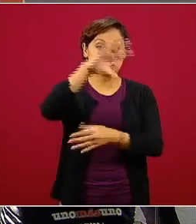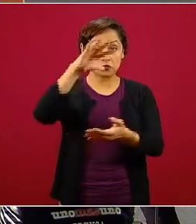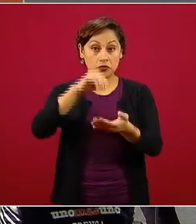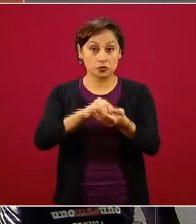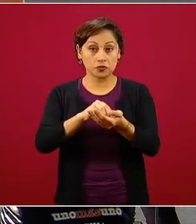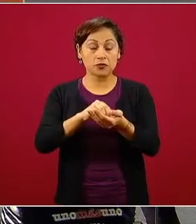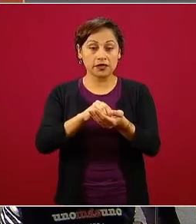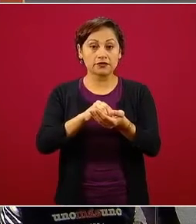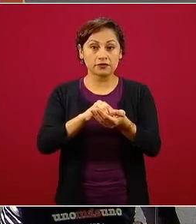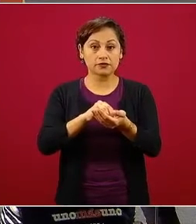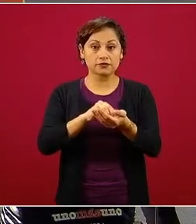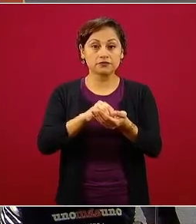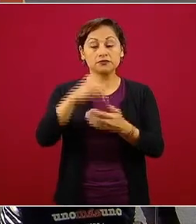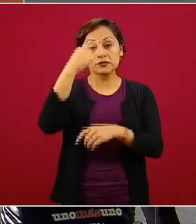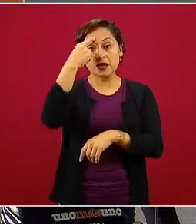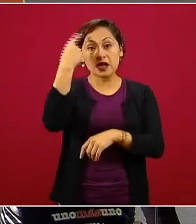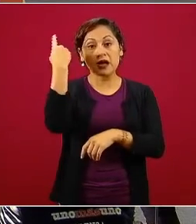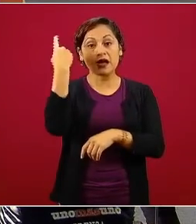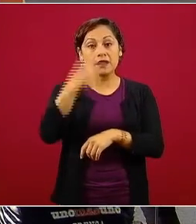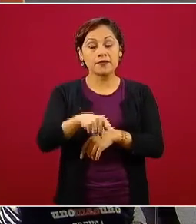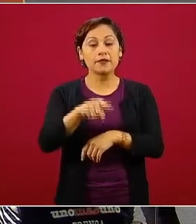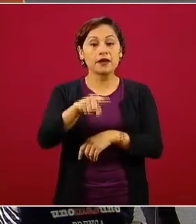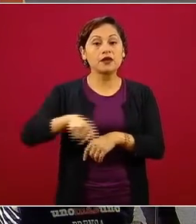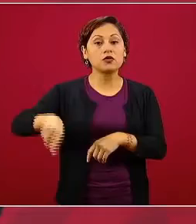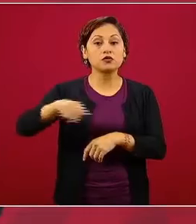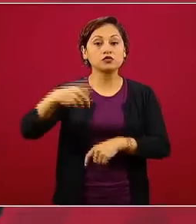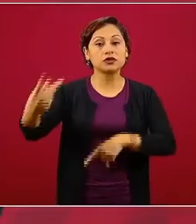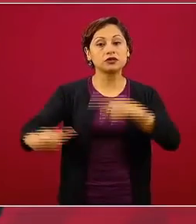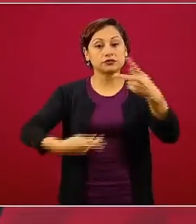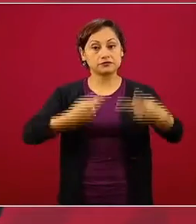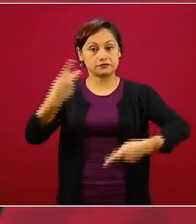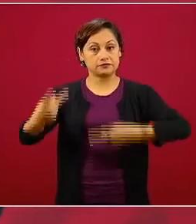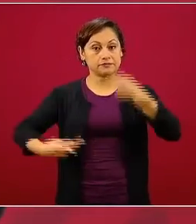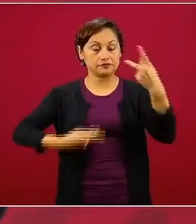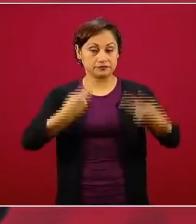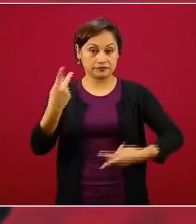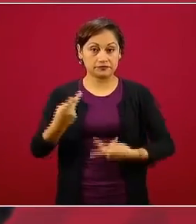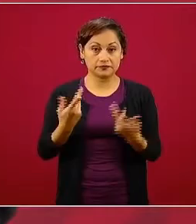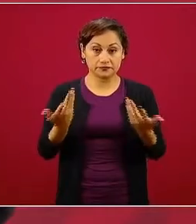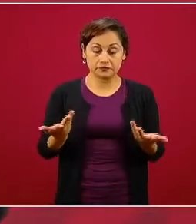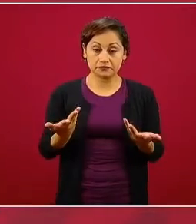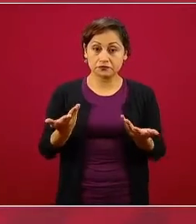contestar preguntas de ustedes, a que tengamos un diálogo